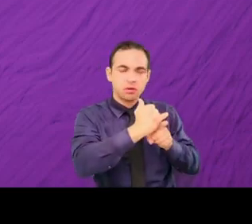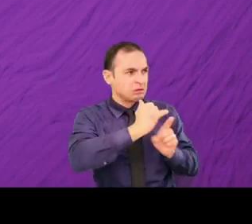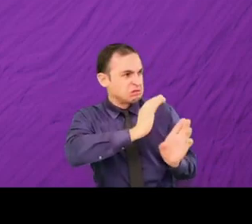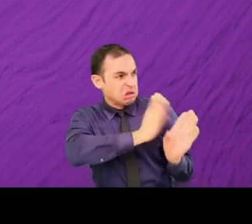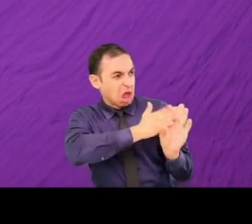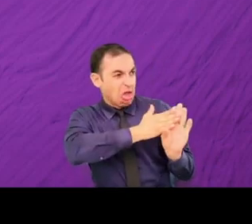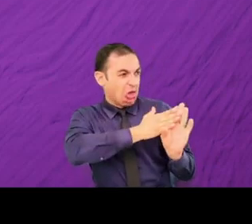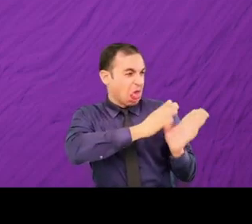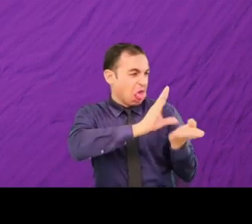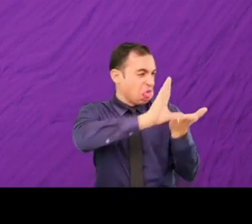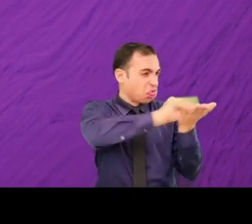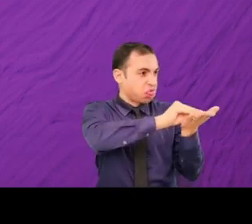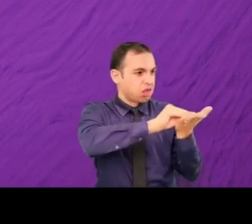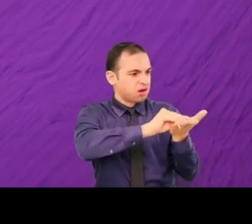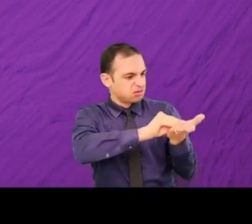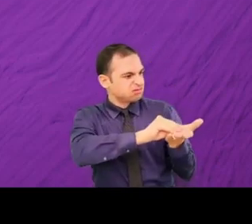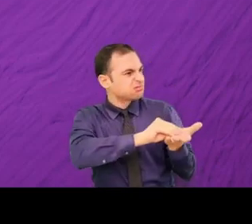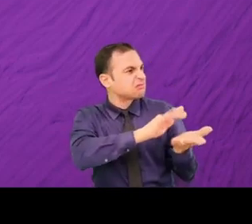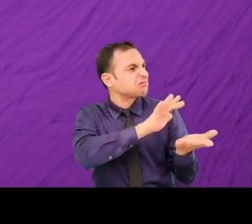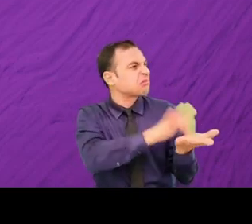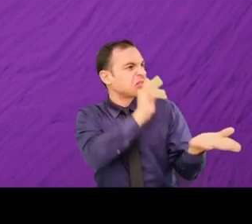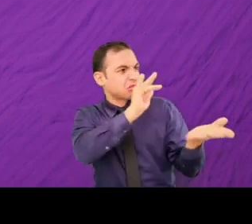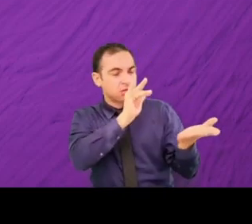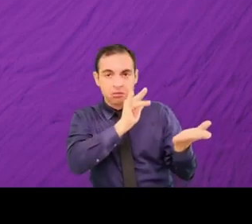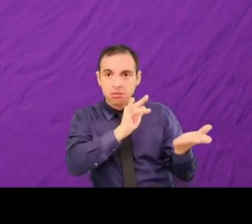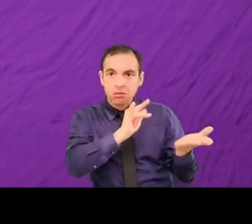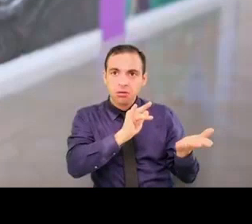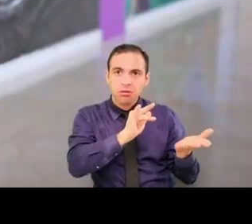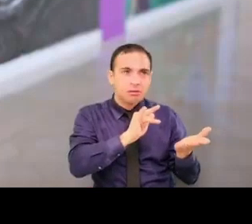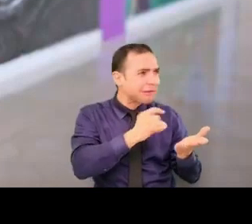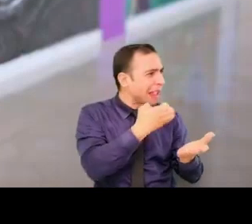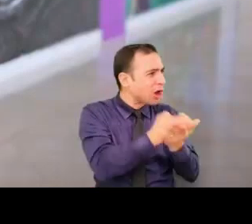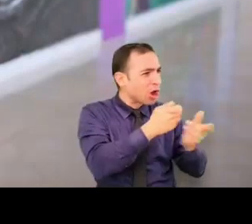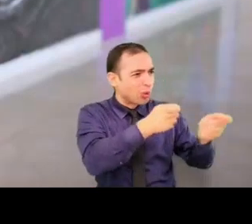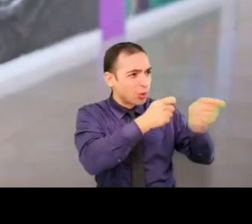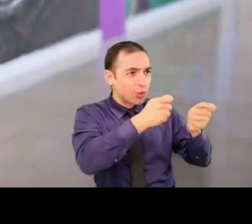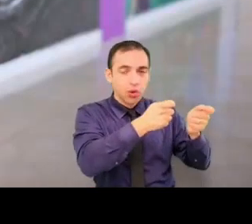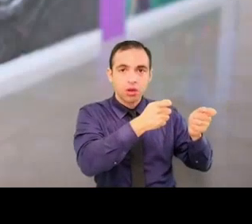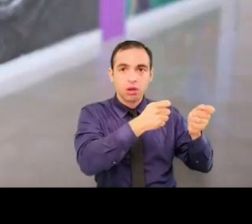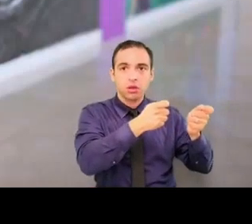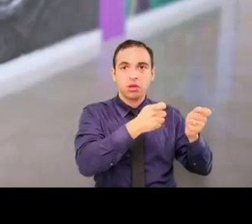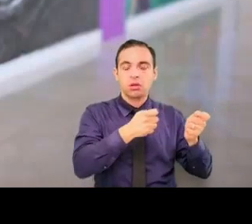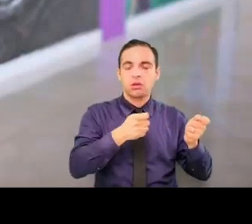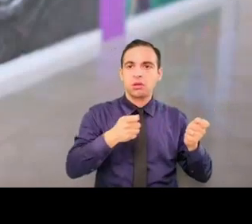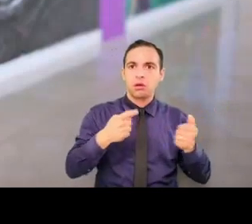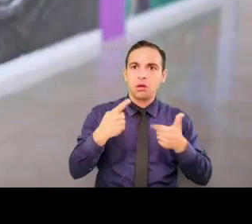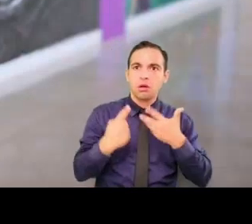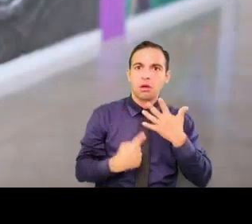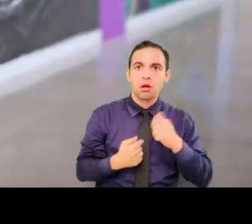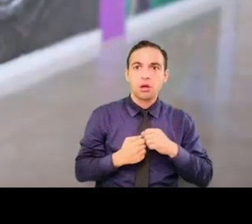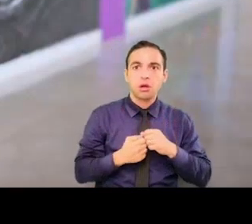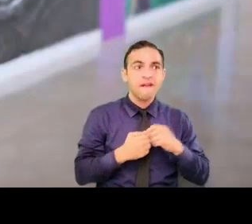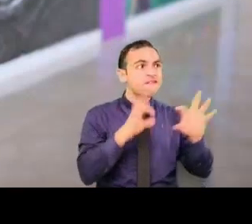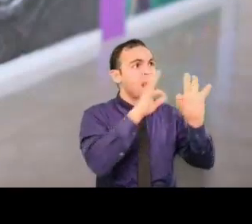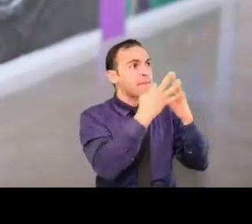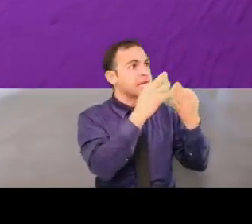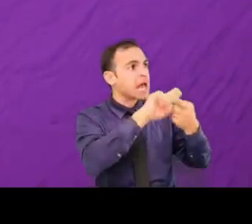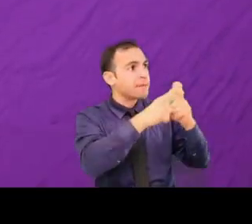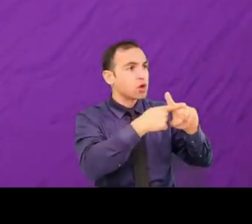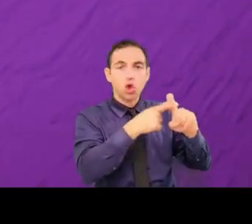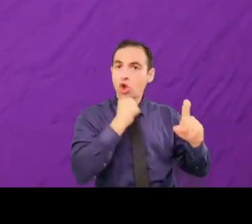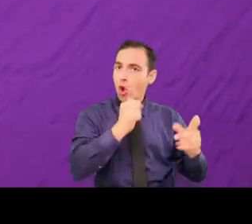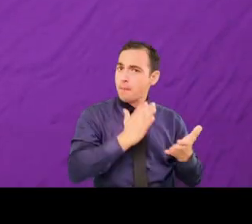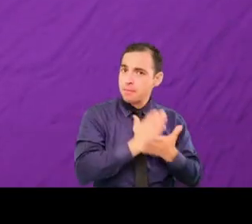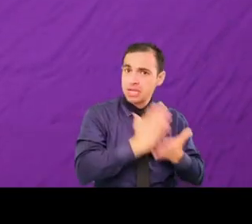verbal emocional psicológico sexual económico y minimiza su gravedad negativo y hasta niega ser culpable